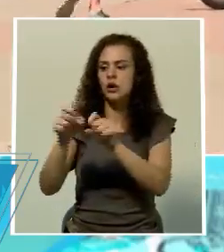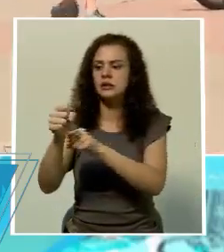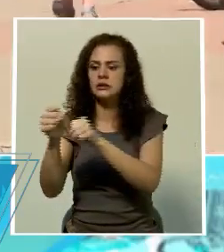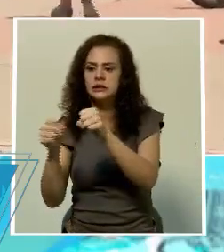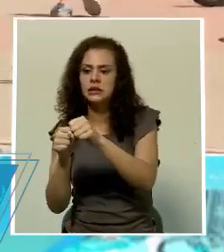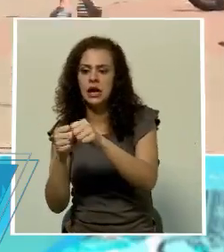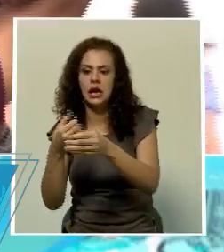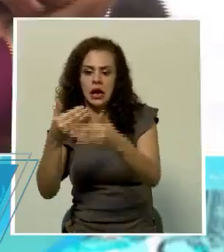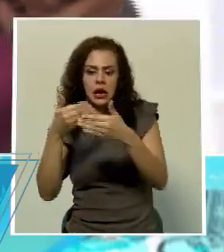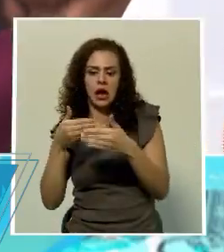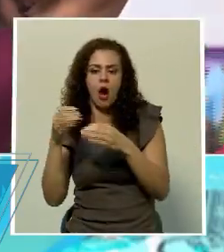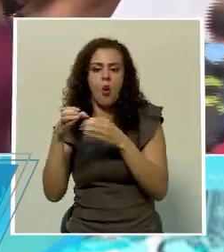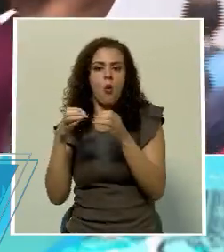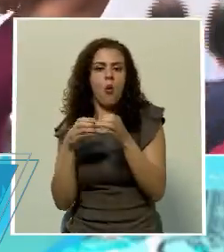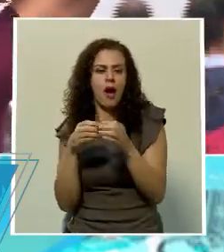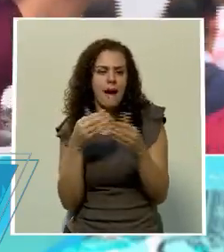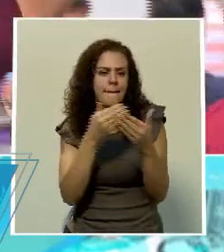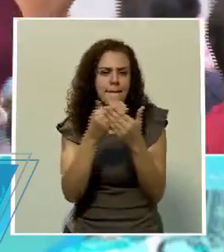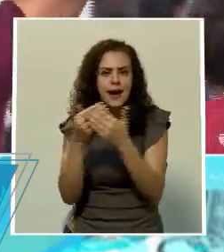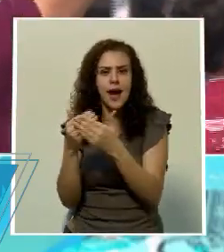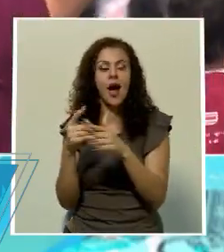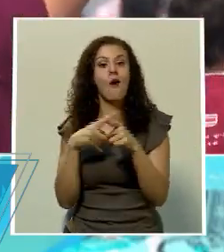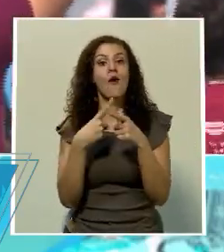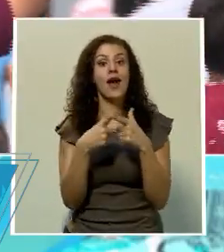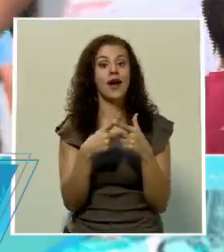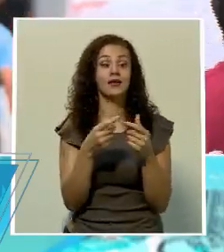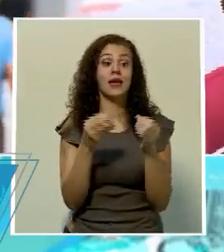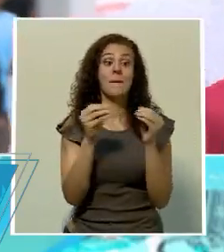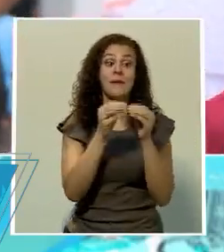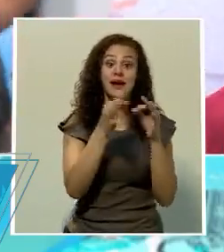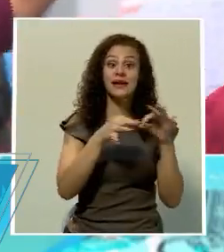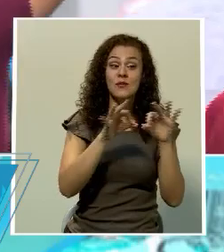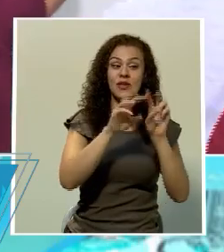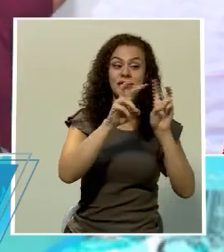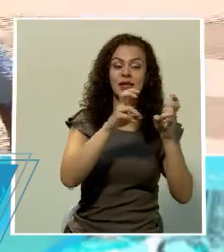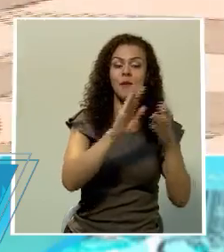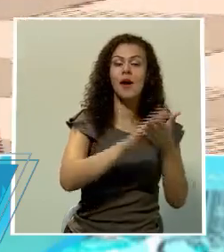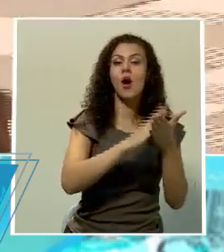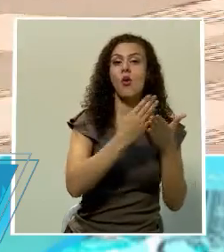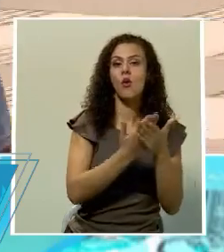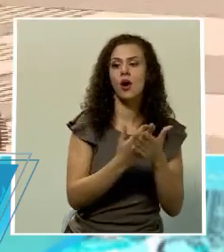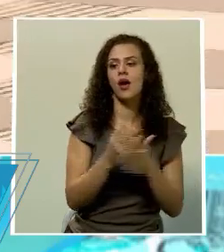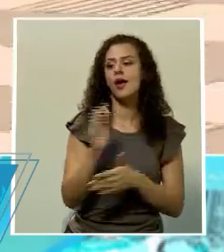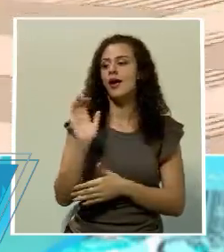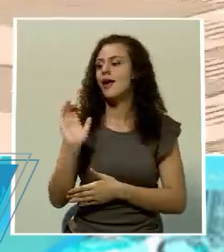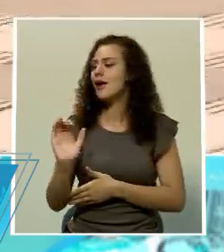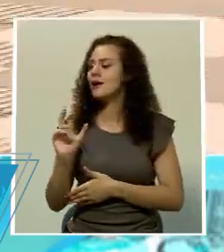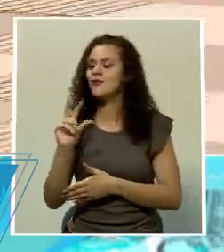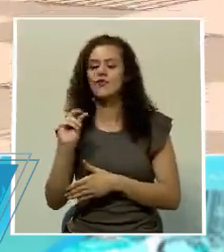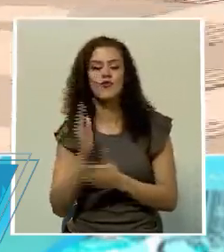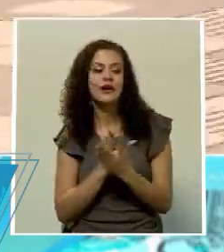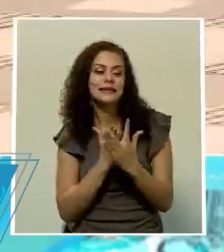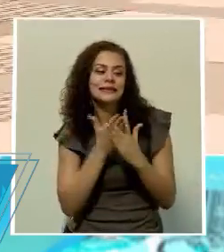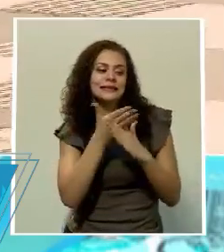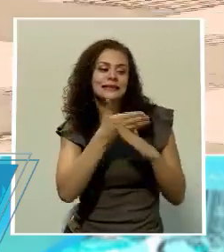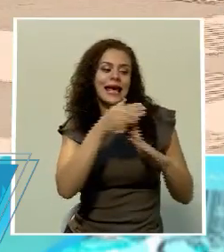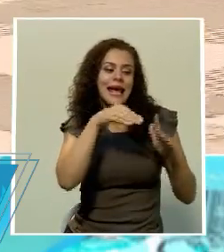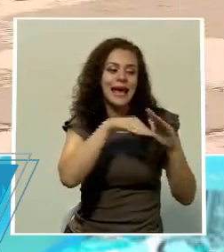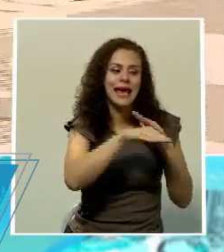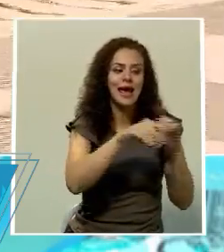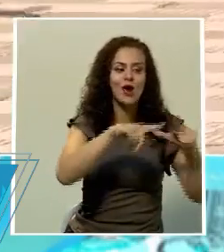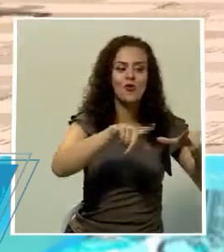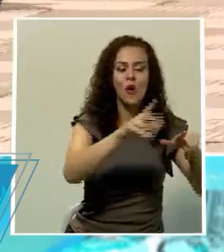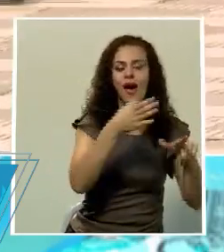hasta dormitorios, etc. Entonces, lo más importante en tema cocina es que el niño no acceda a las